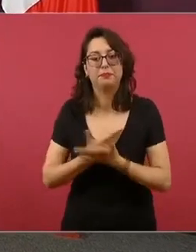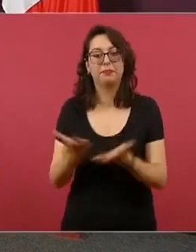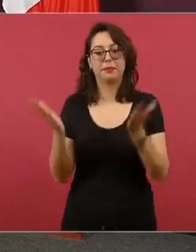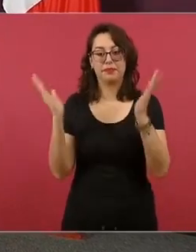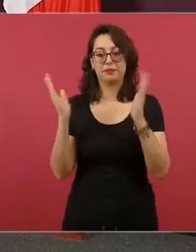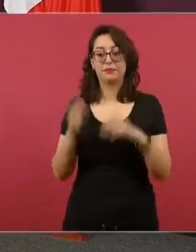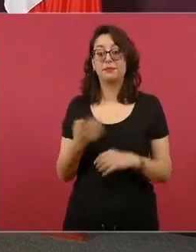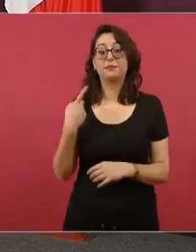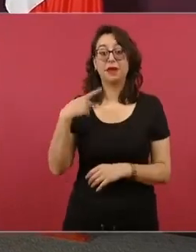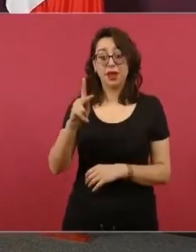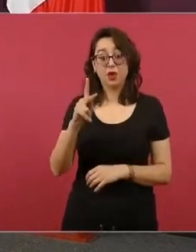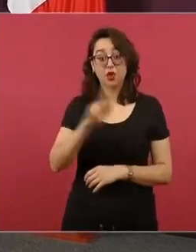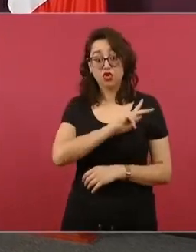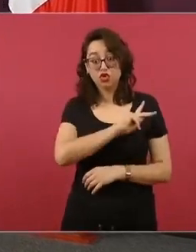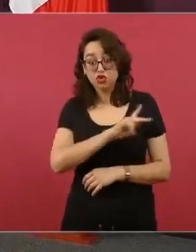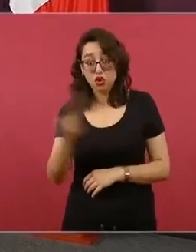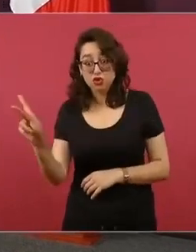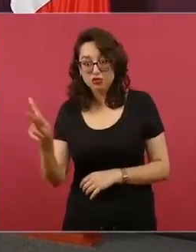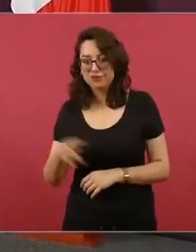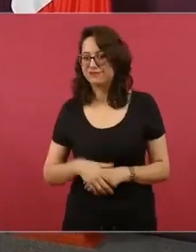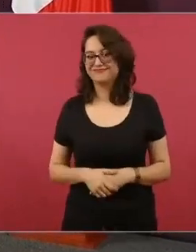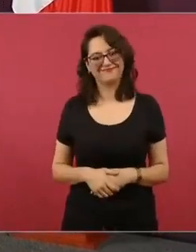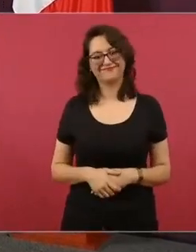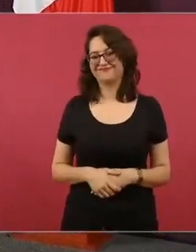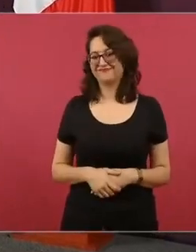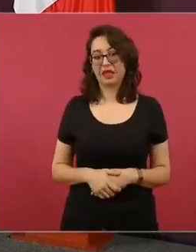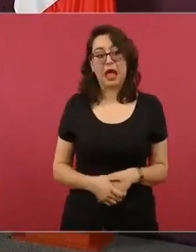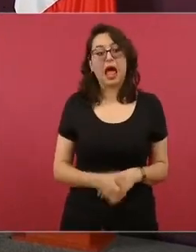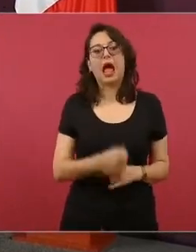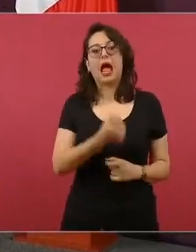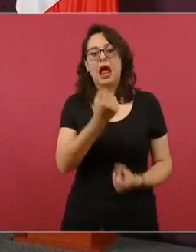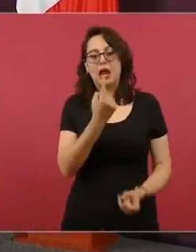También focalizado, no universal.